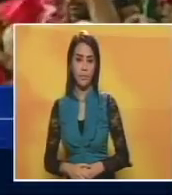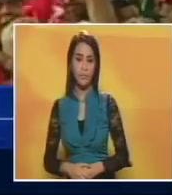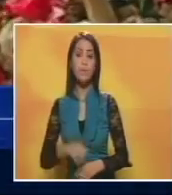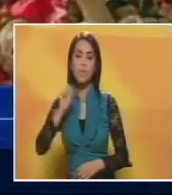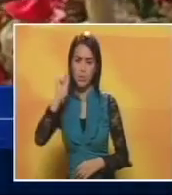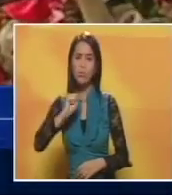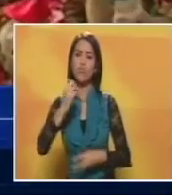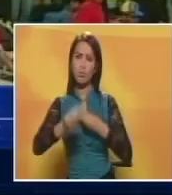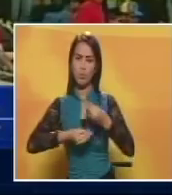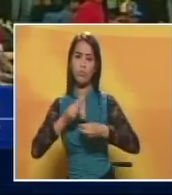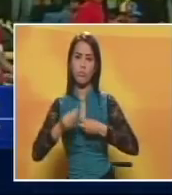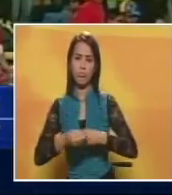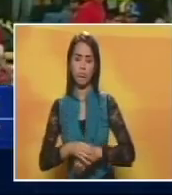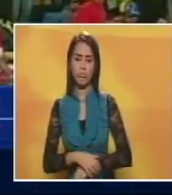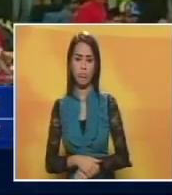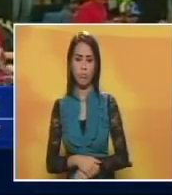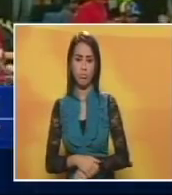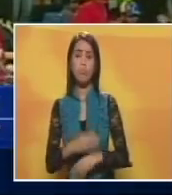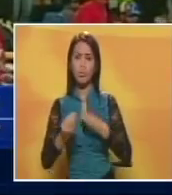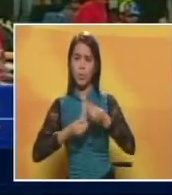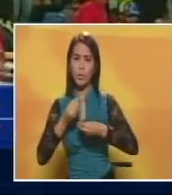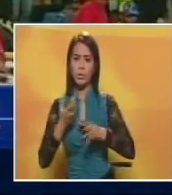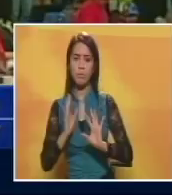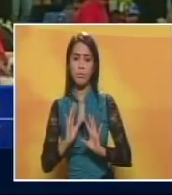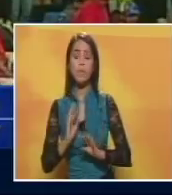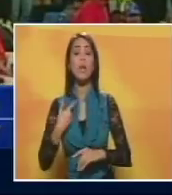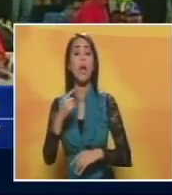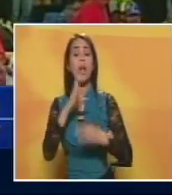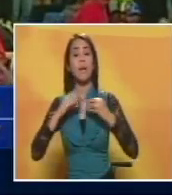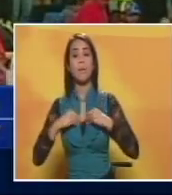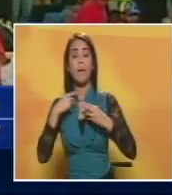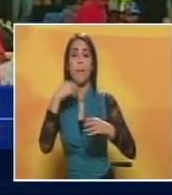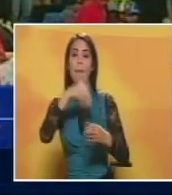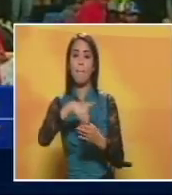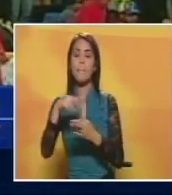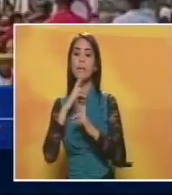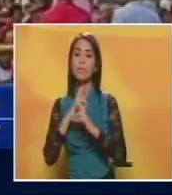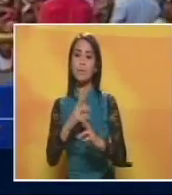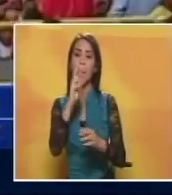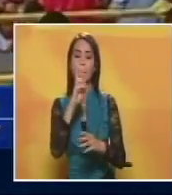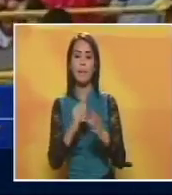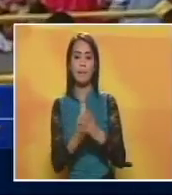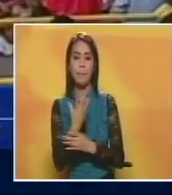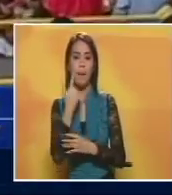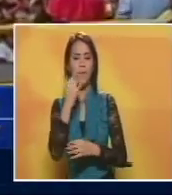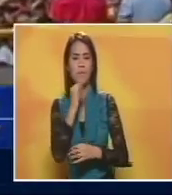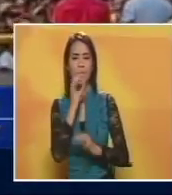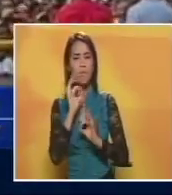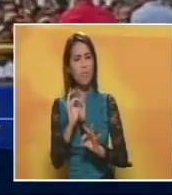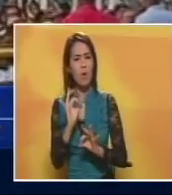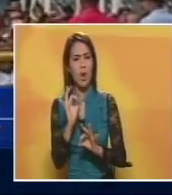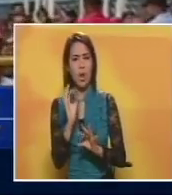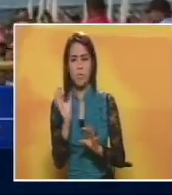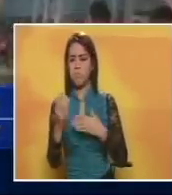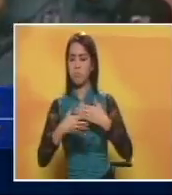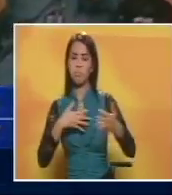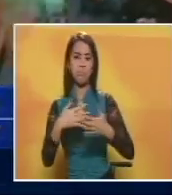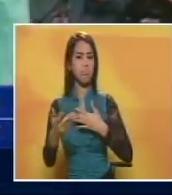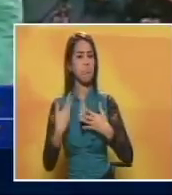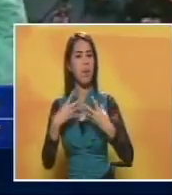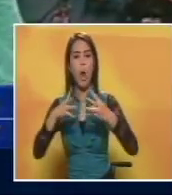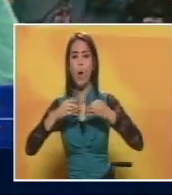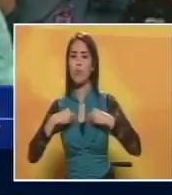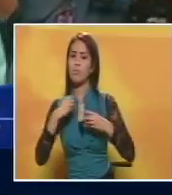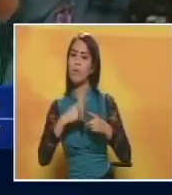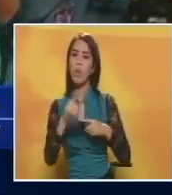Sí, lo haría. Sobre el reconocimiento de los resultados electorales del 20 de mayo, indicó que no le importa el